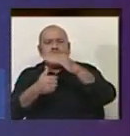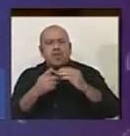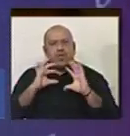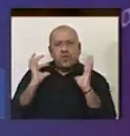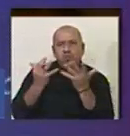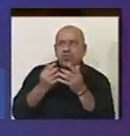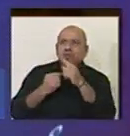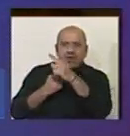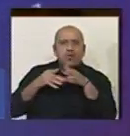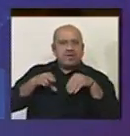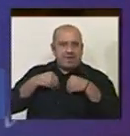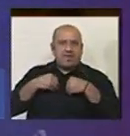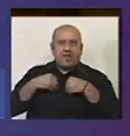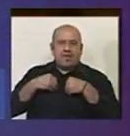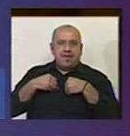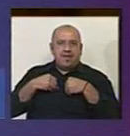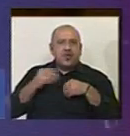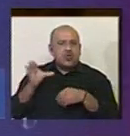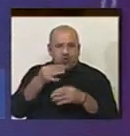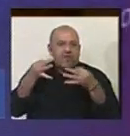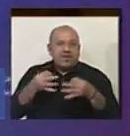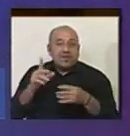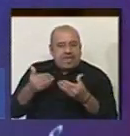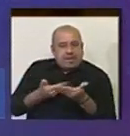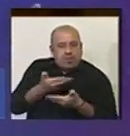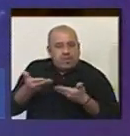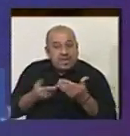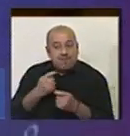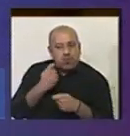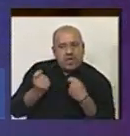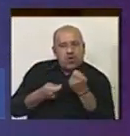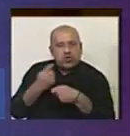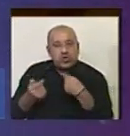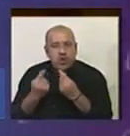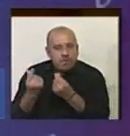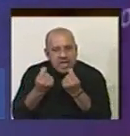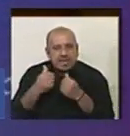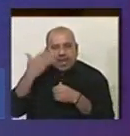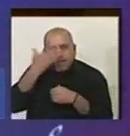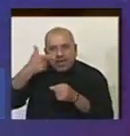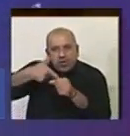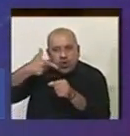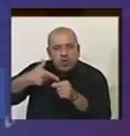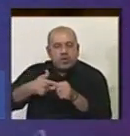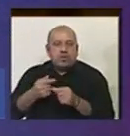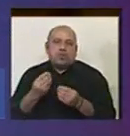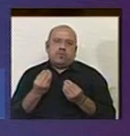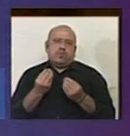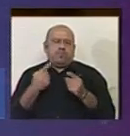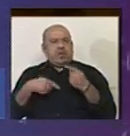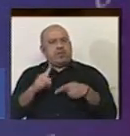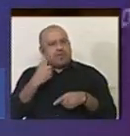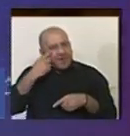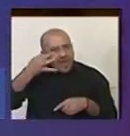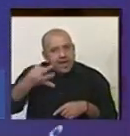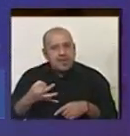está bien si nos compras armas, todo está bien si te damos un toque de atención y te mandamos a la segunda fila en la foto de familia. Pero realmente